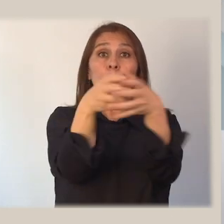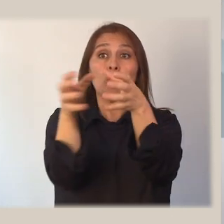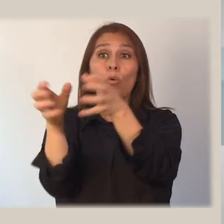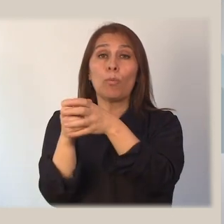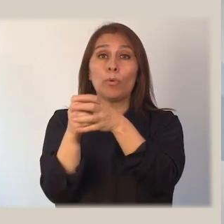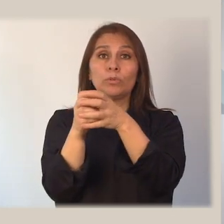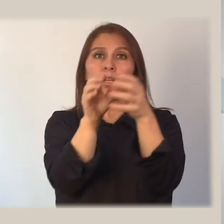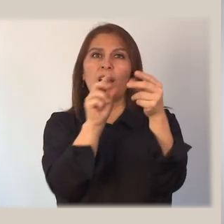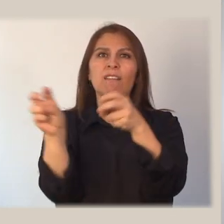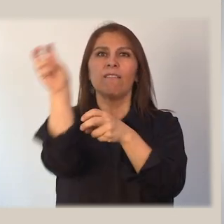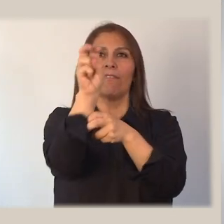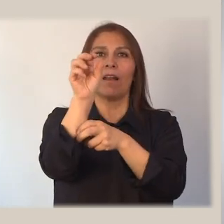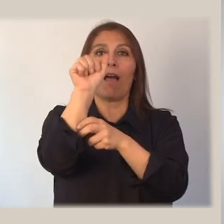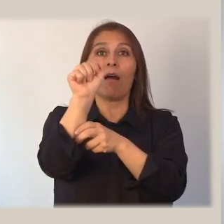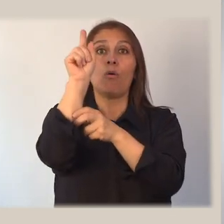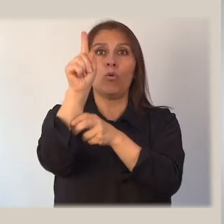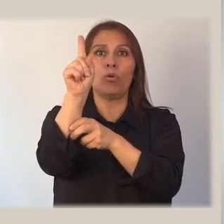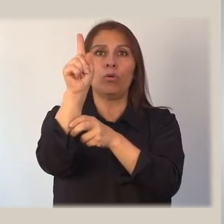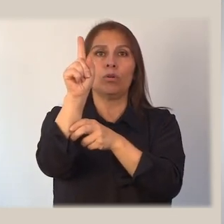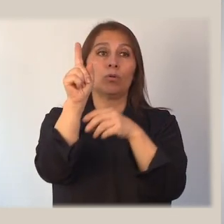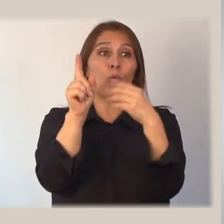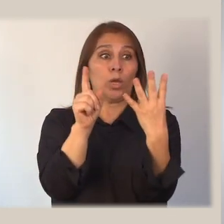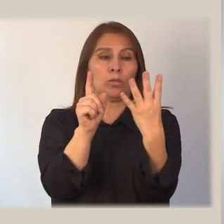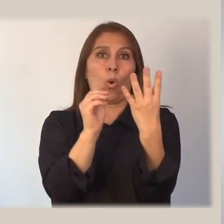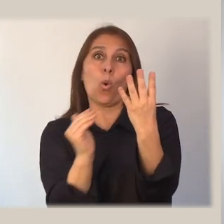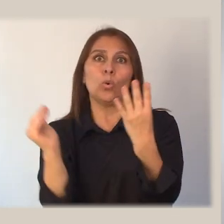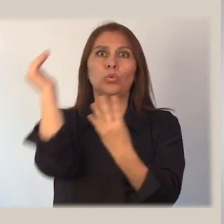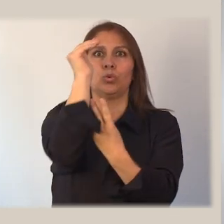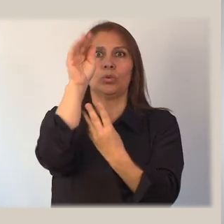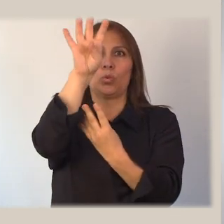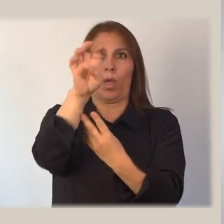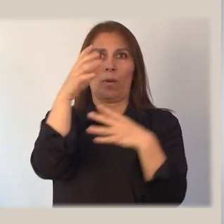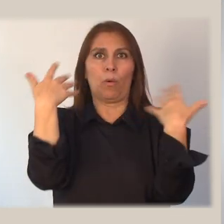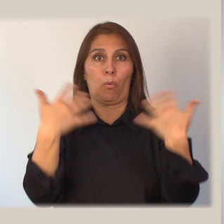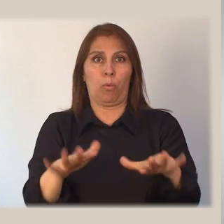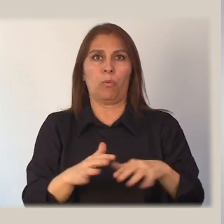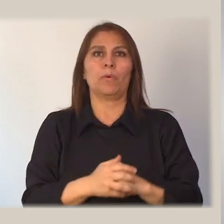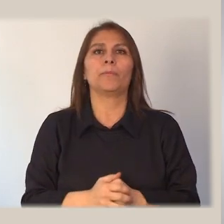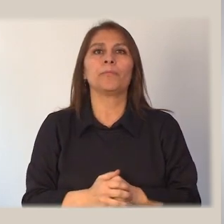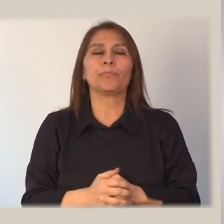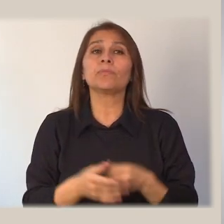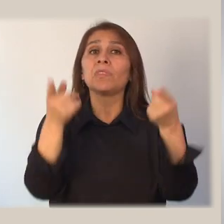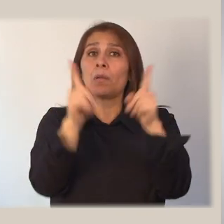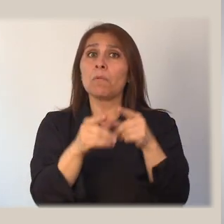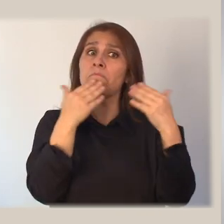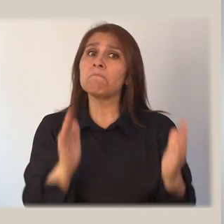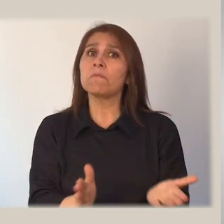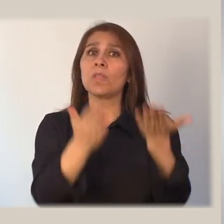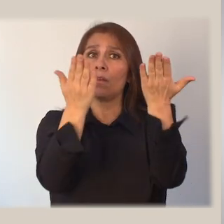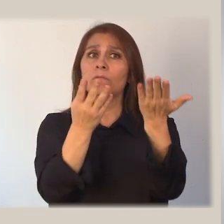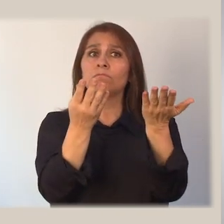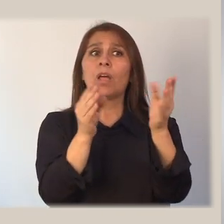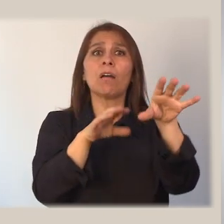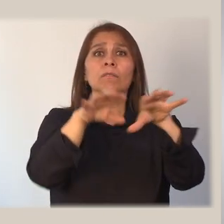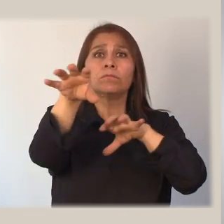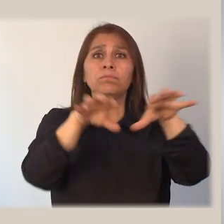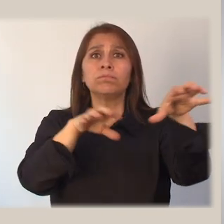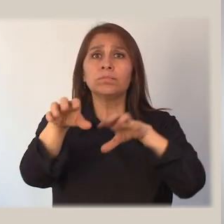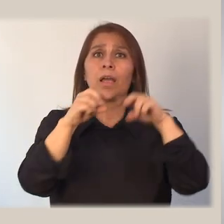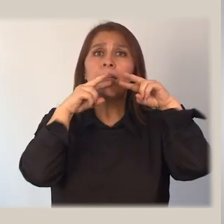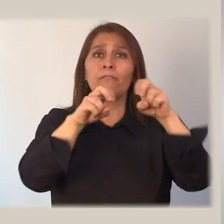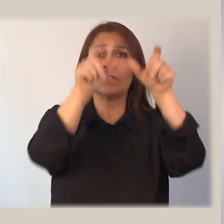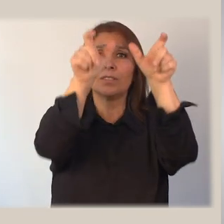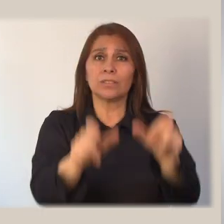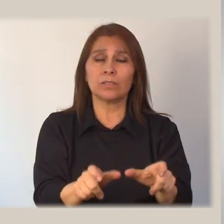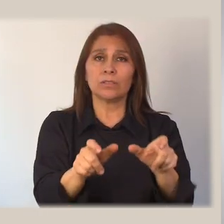en el 2018 la cantidad de grupos categorizados en A1 aumentaron de 4 a 9. También se